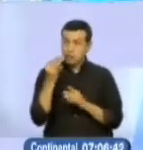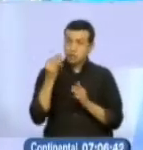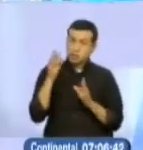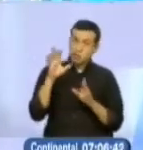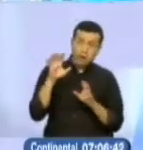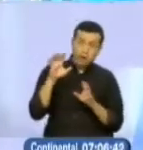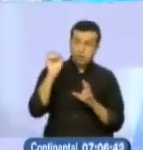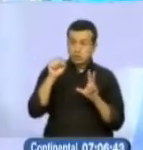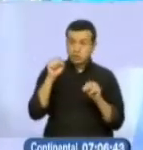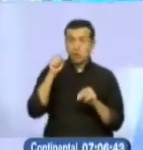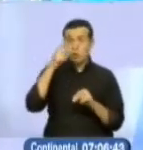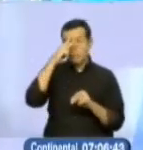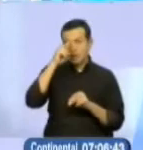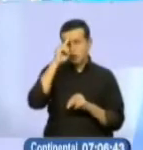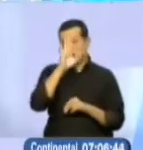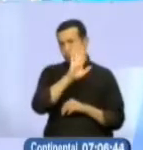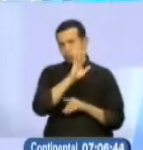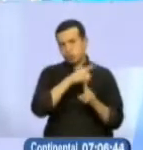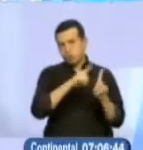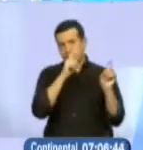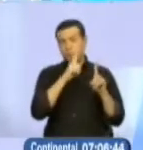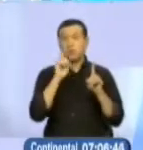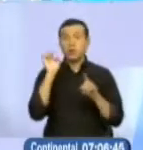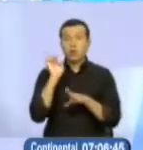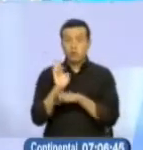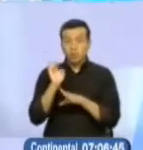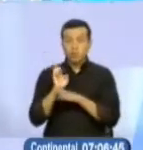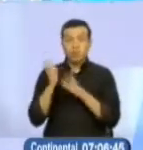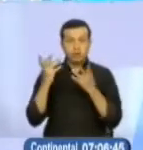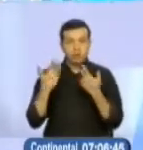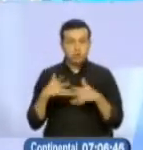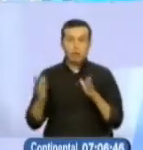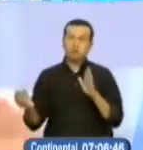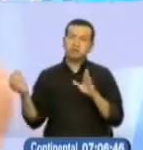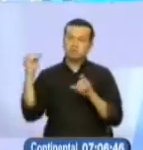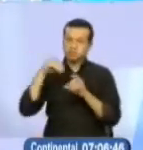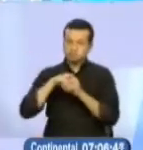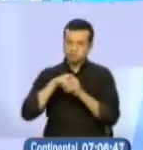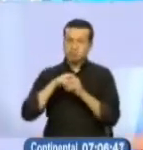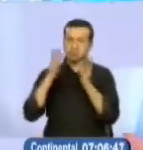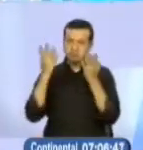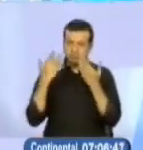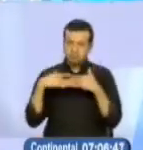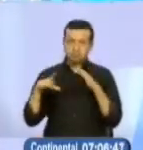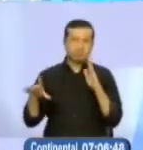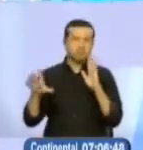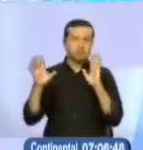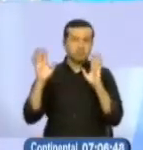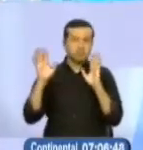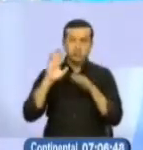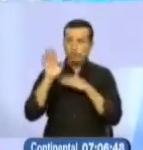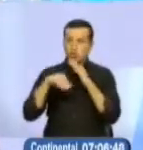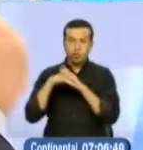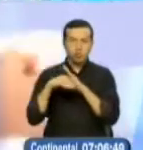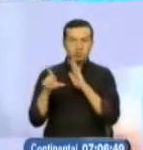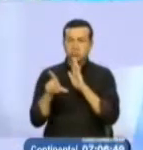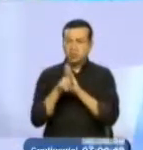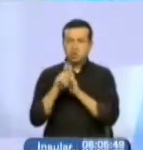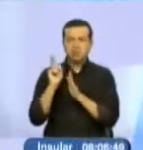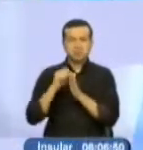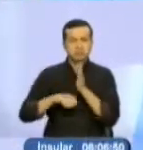sucedido el día de ayer en ecuador se encuentra dentro de un escenario de normalidad